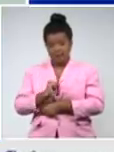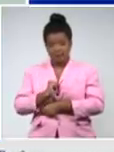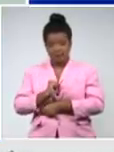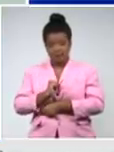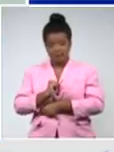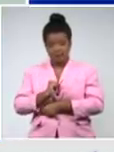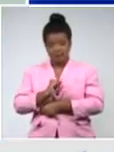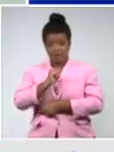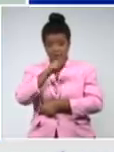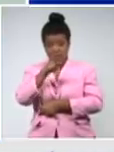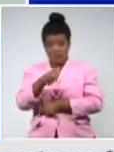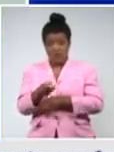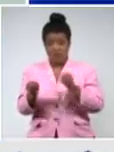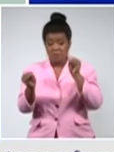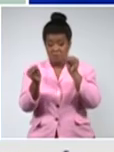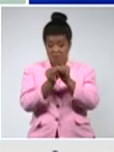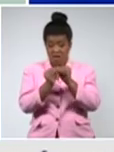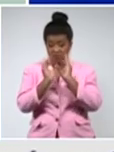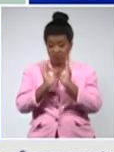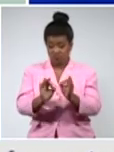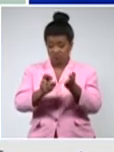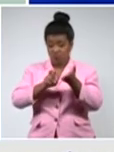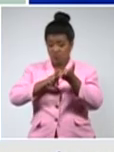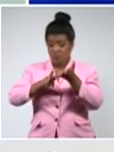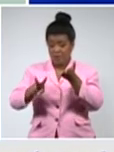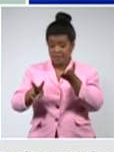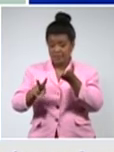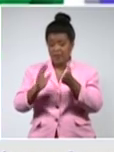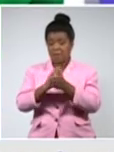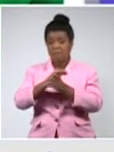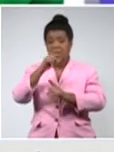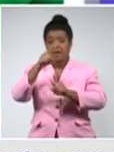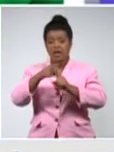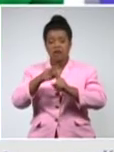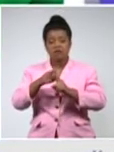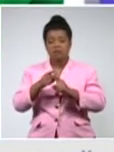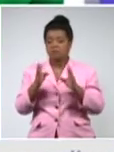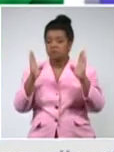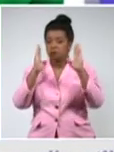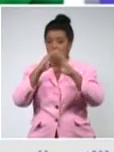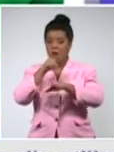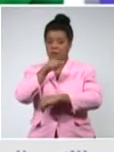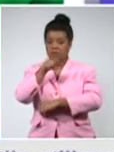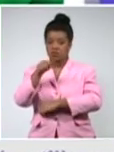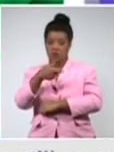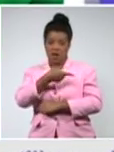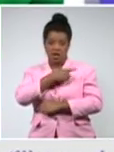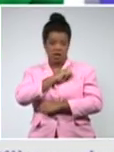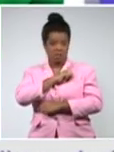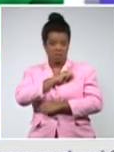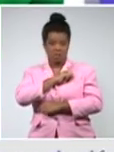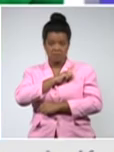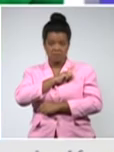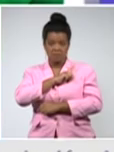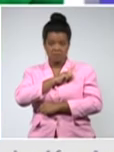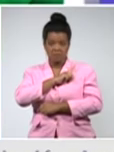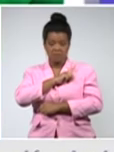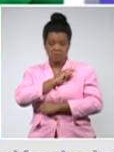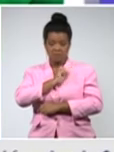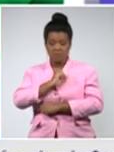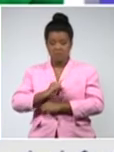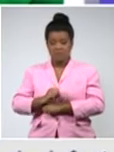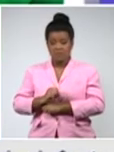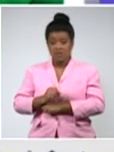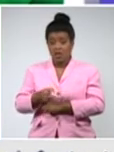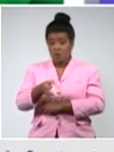tal, la provincia de Matanzas no confirma ningún caso en el día de ayer y el